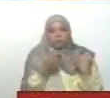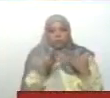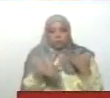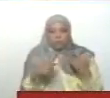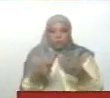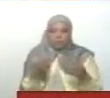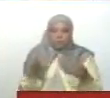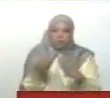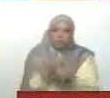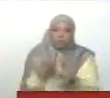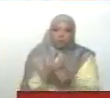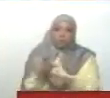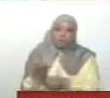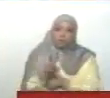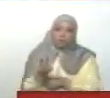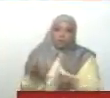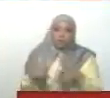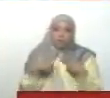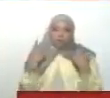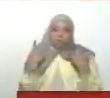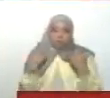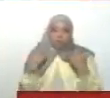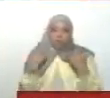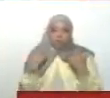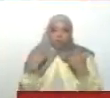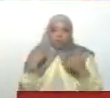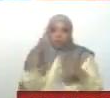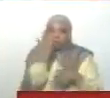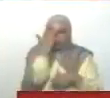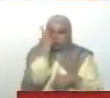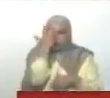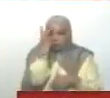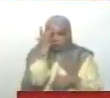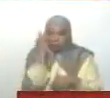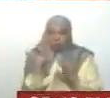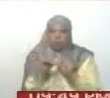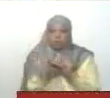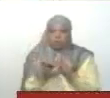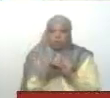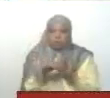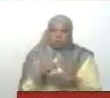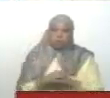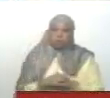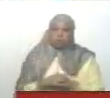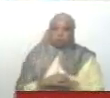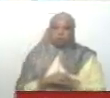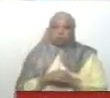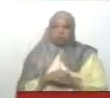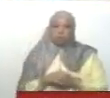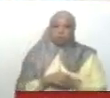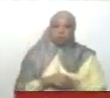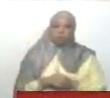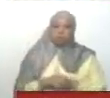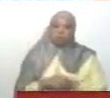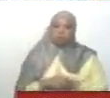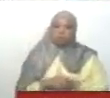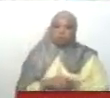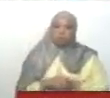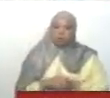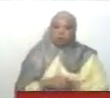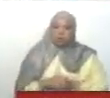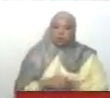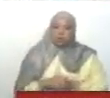podemos regalar al país desde La Guaira para los carnavales que ya se acercan? Bueno, lo que pasa es que no trajimos los instrumentos,